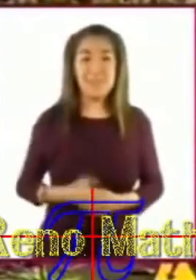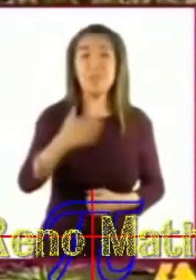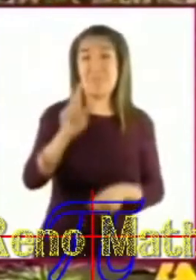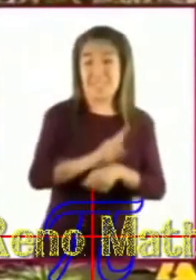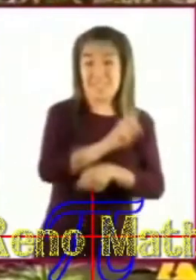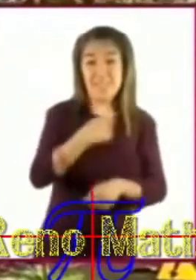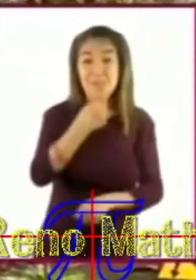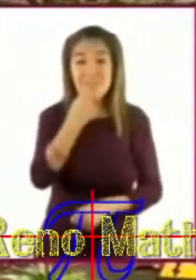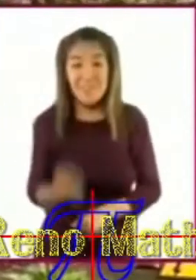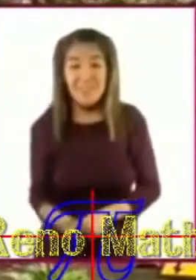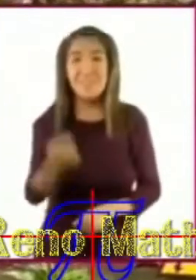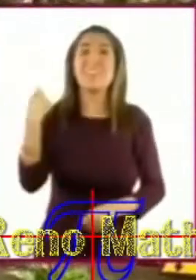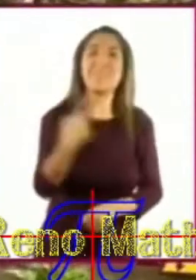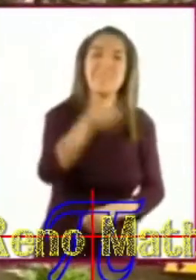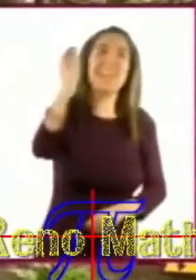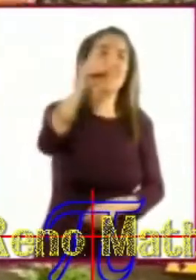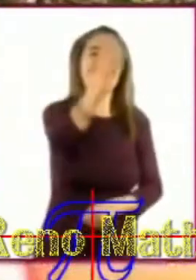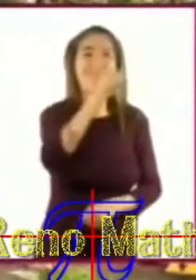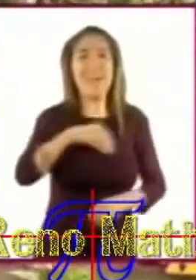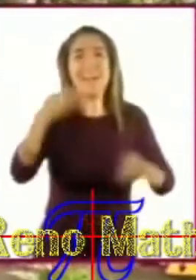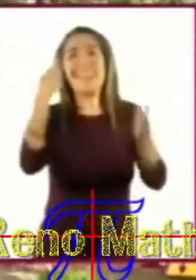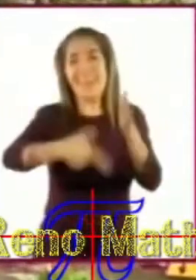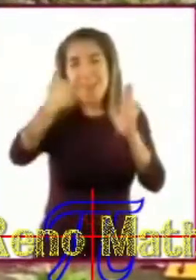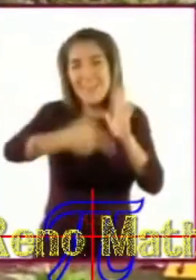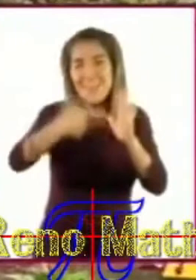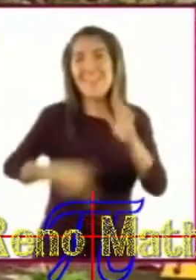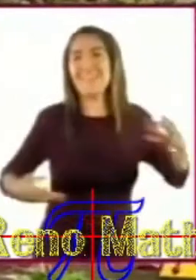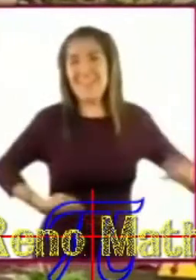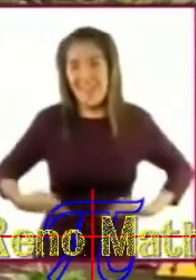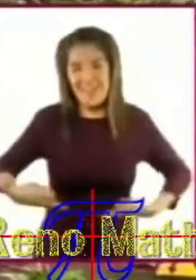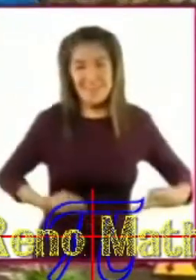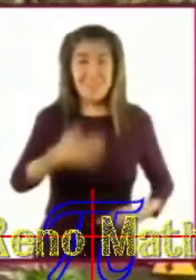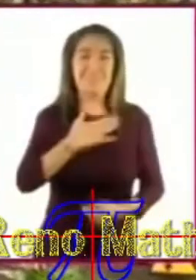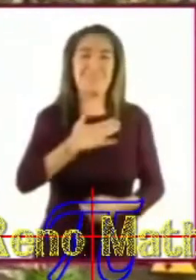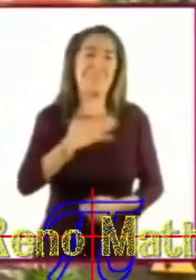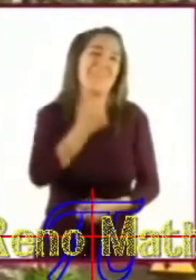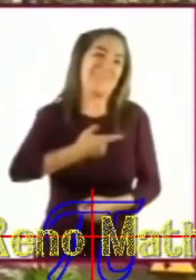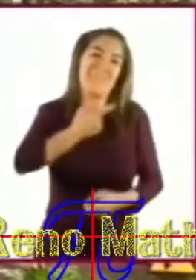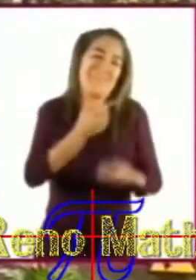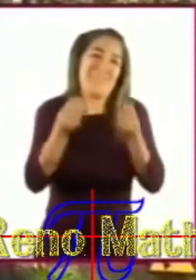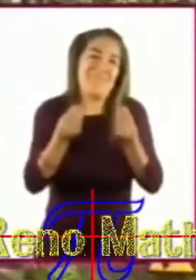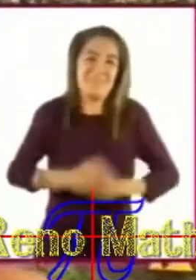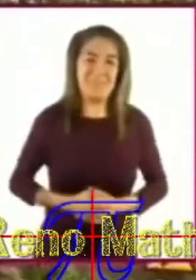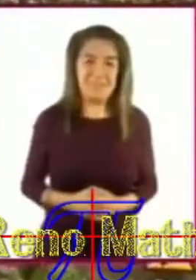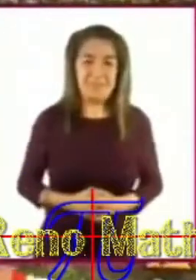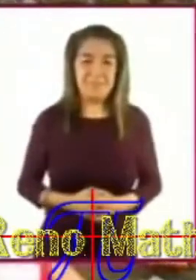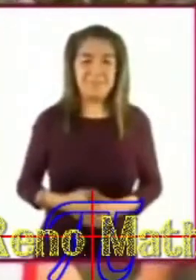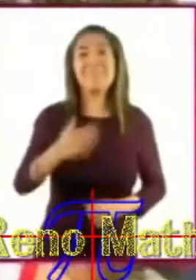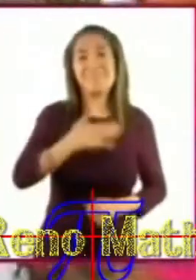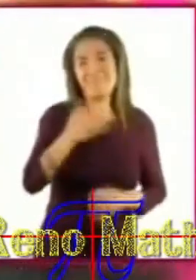me llevaban a todos los talleres de teatro. ¡Ah! Y a mí porque me divertía mucho. A mí